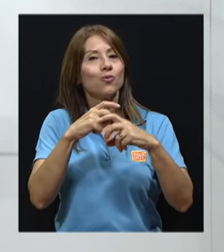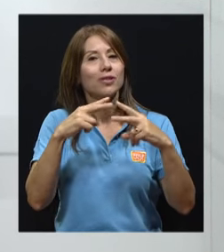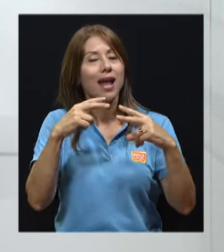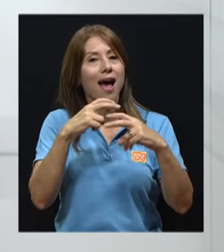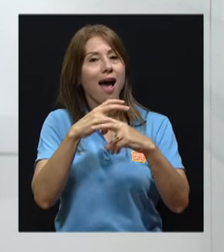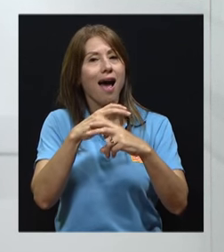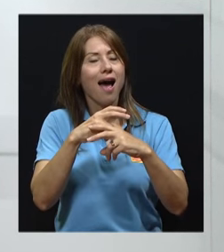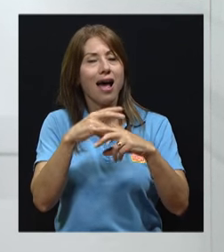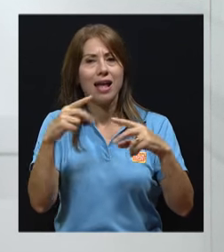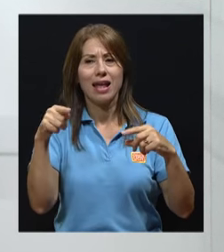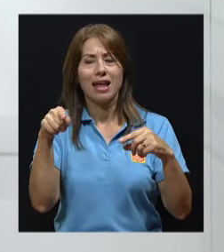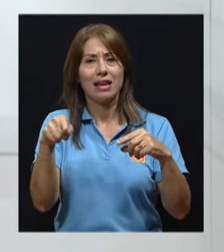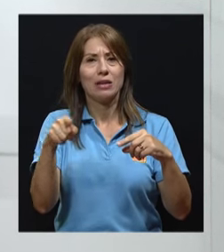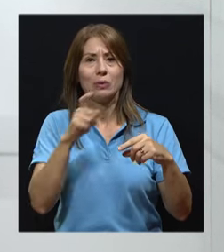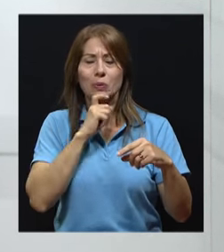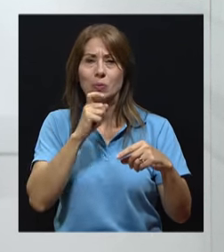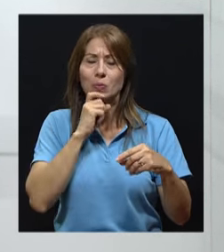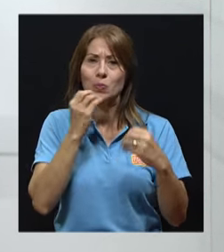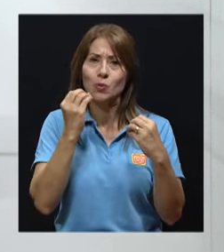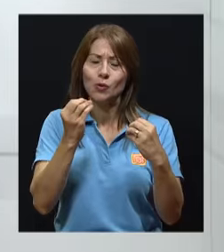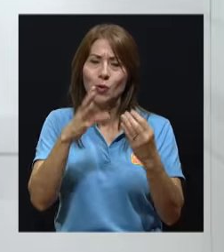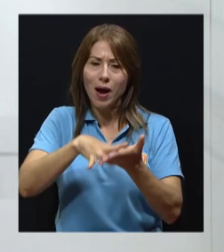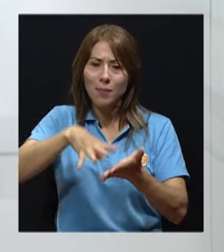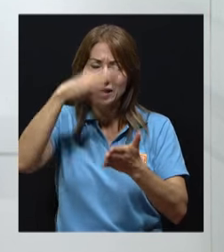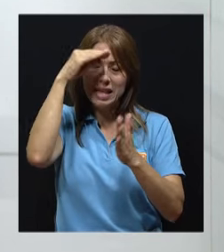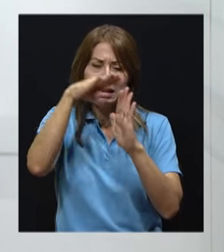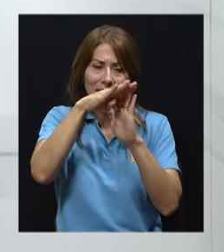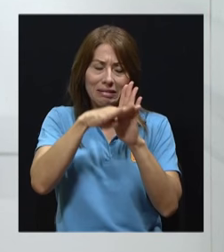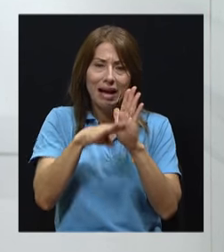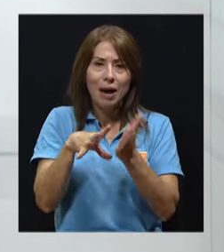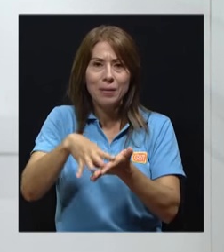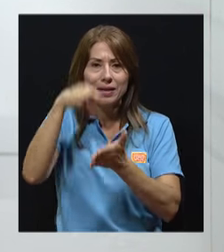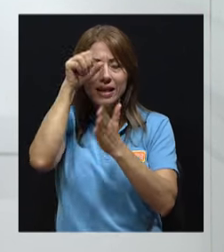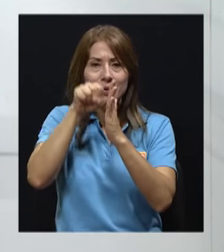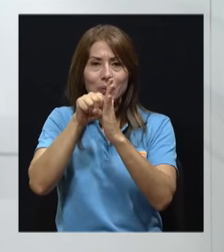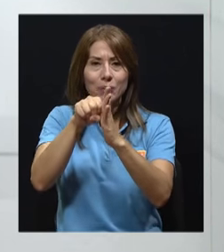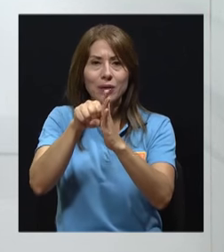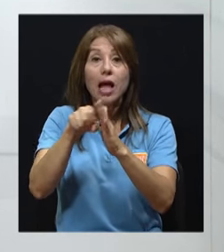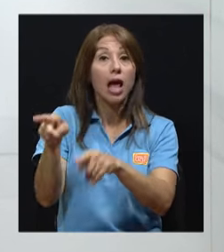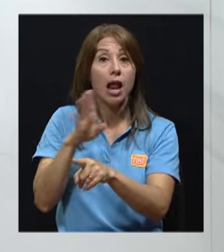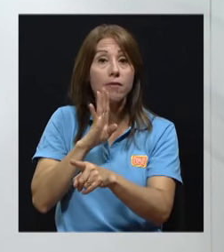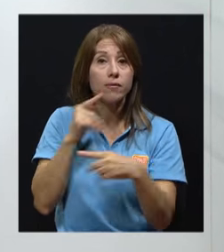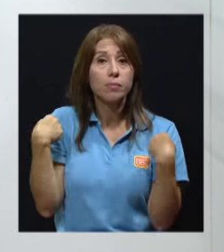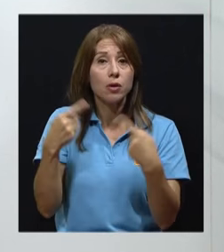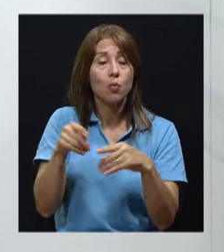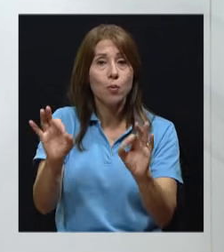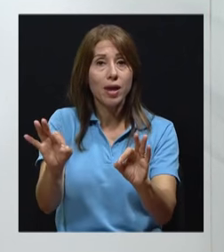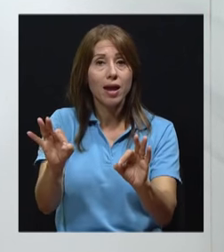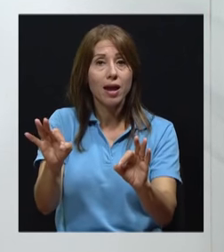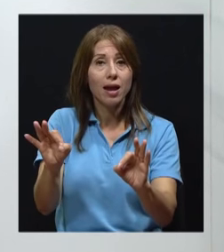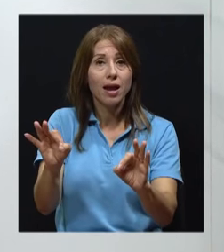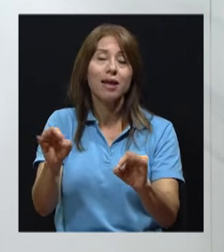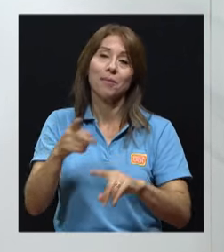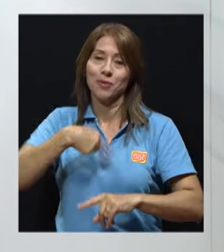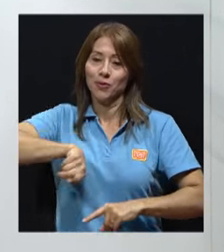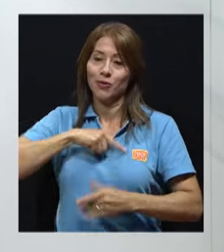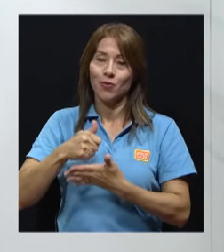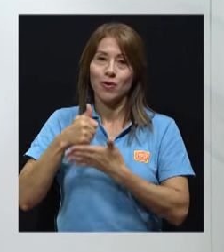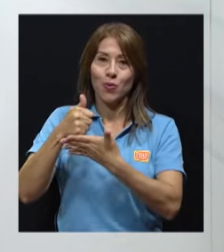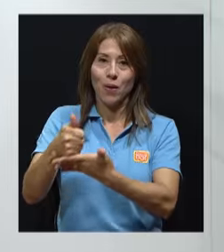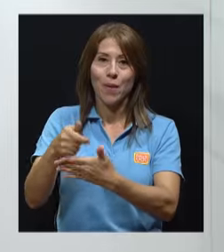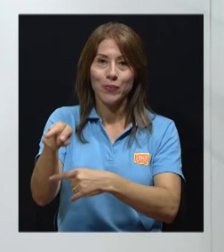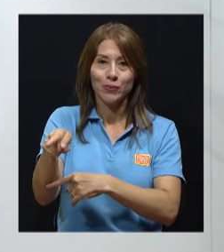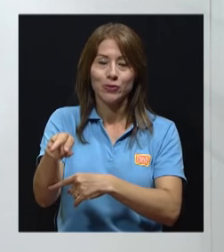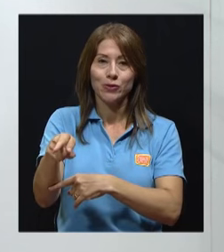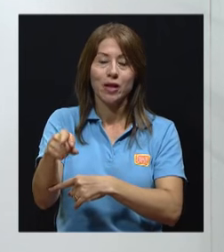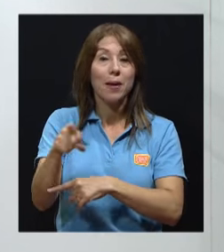cánones y los simbolismos Y entonces nosotros pues lo ayudábamos hablaba muy bien español porque le